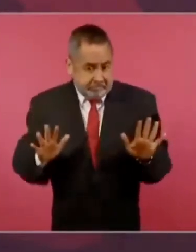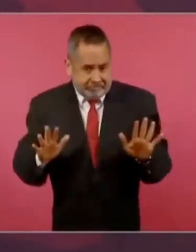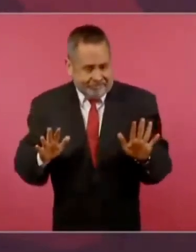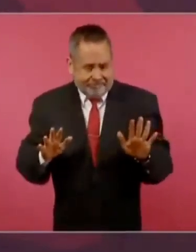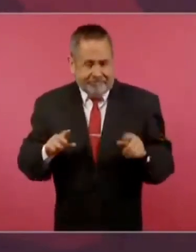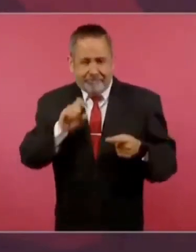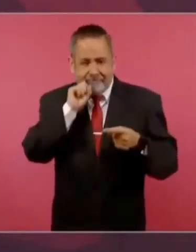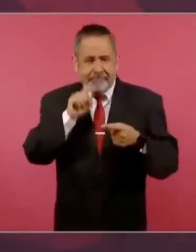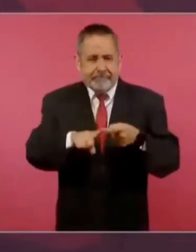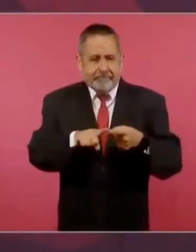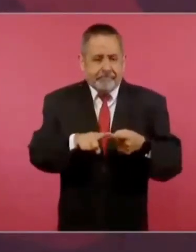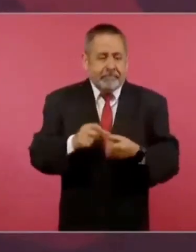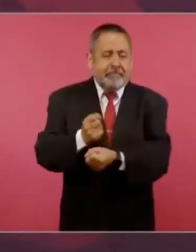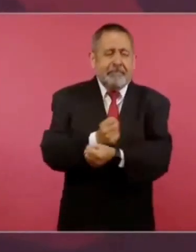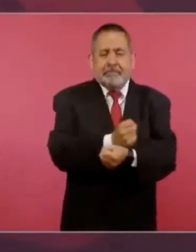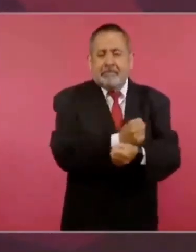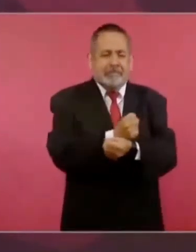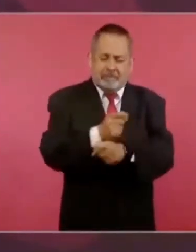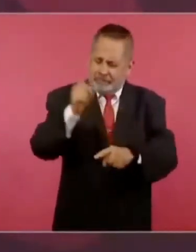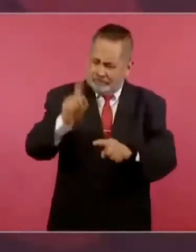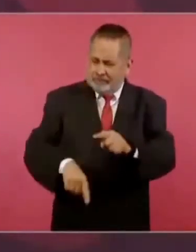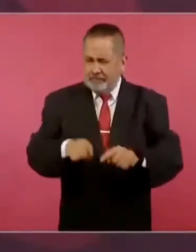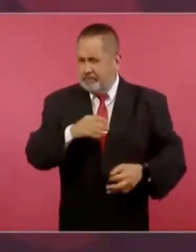sino la abolición de la esclavitud